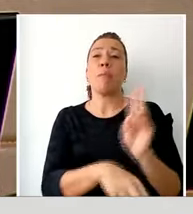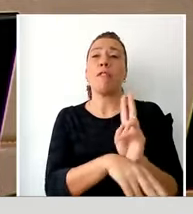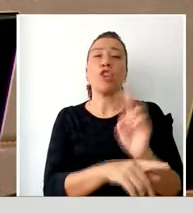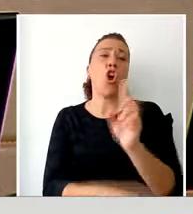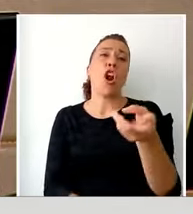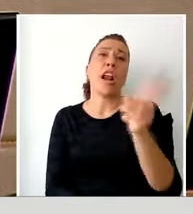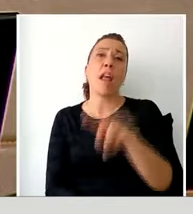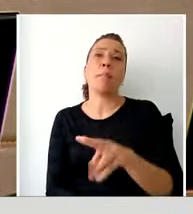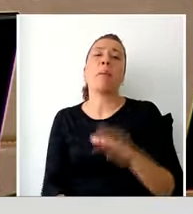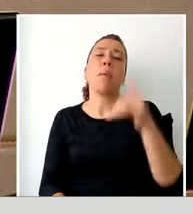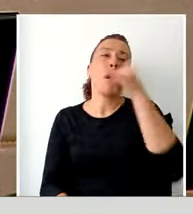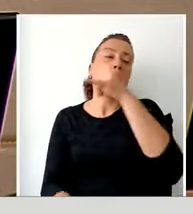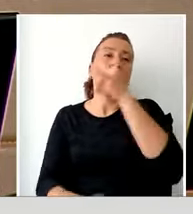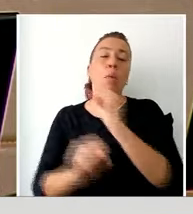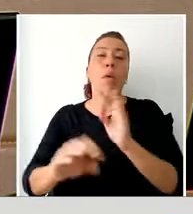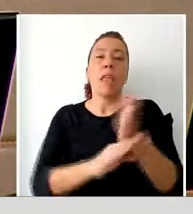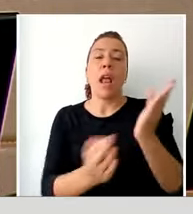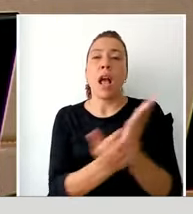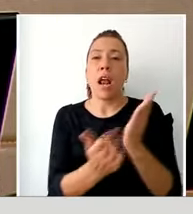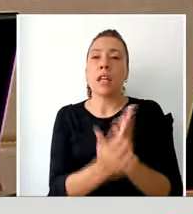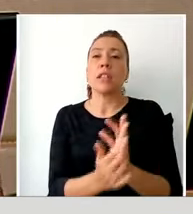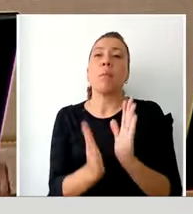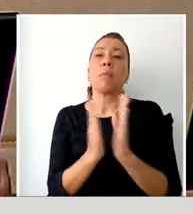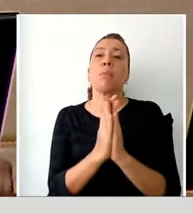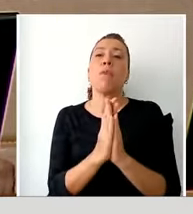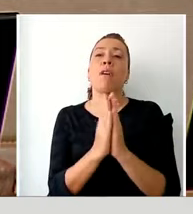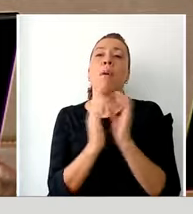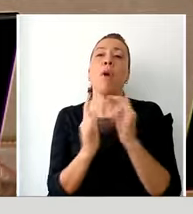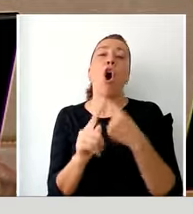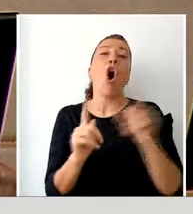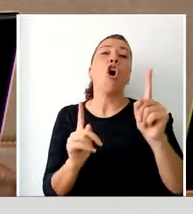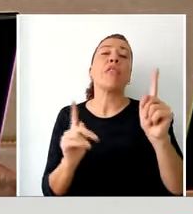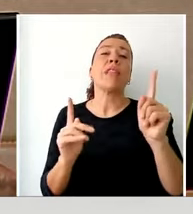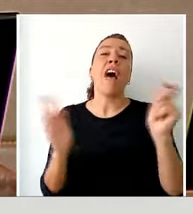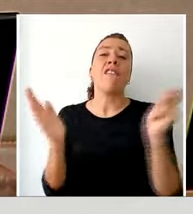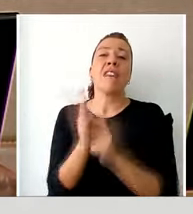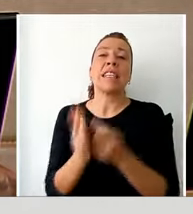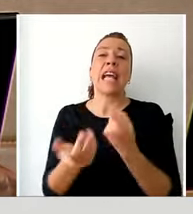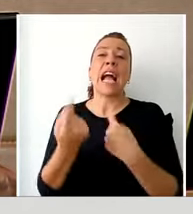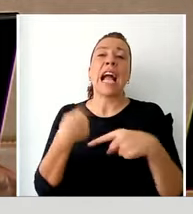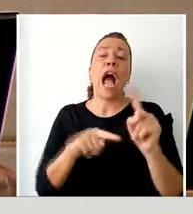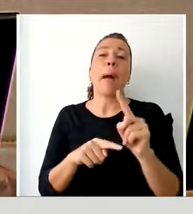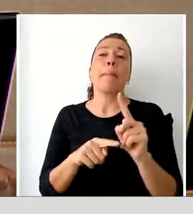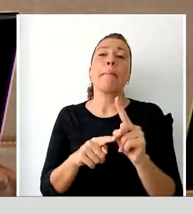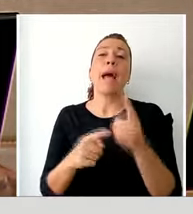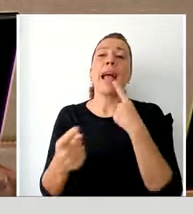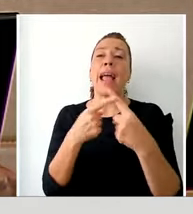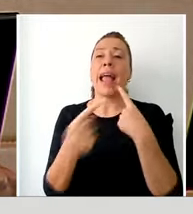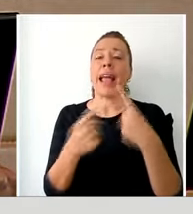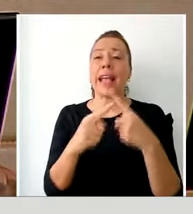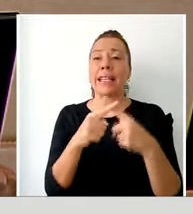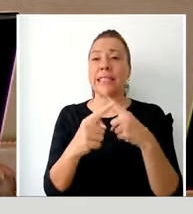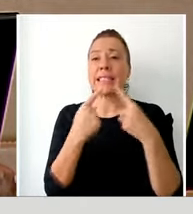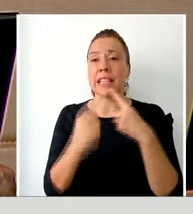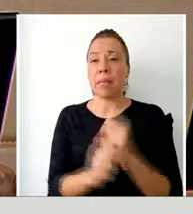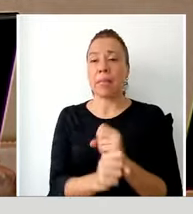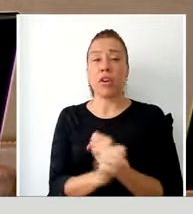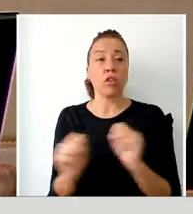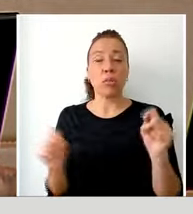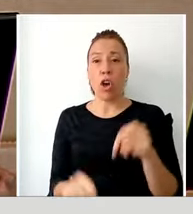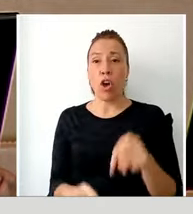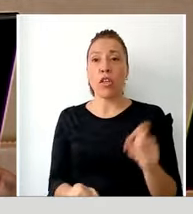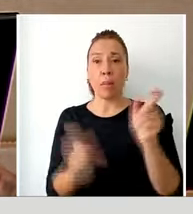asistencia y que por favor le tomen otra fecha los exámenes no es posible que hoy día los deportistas